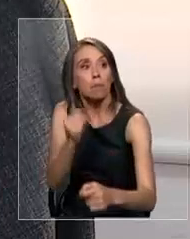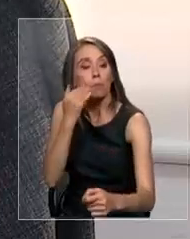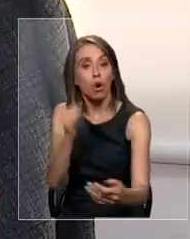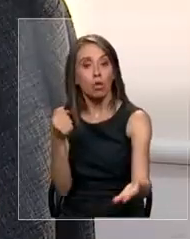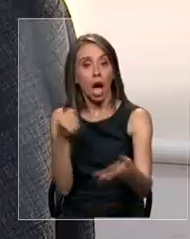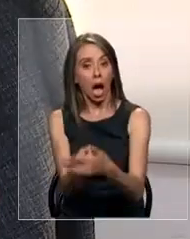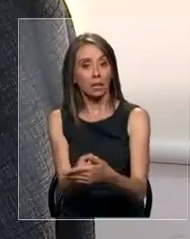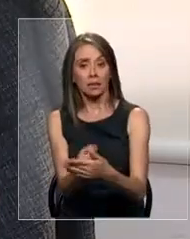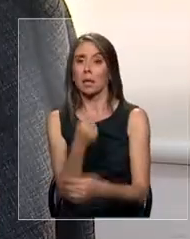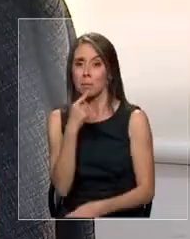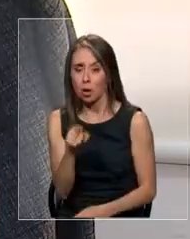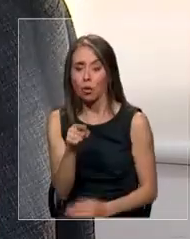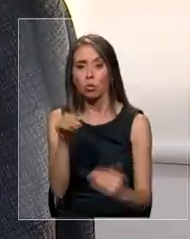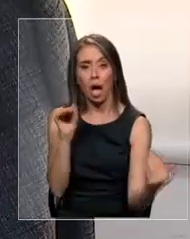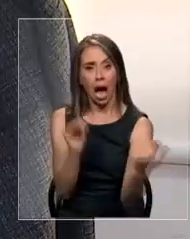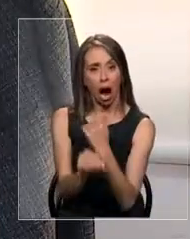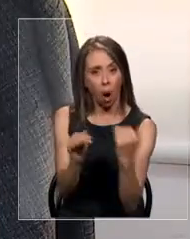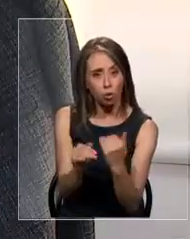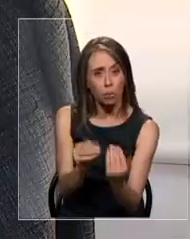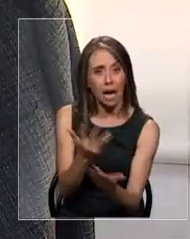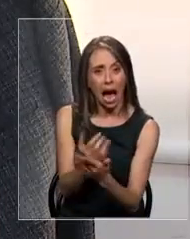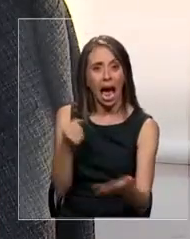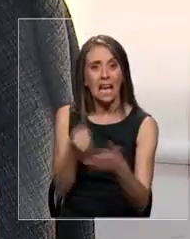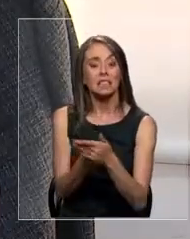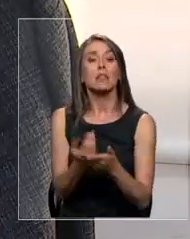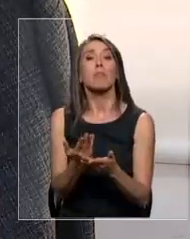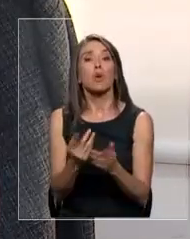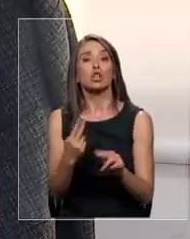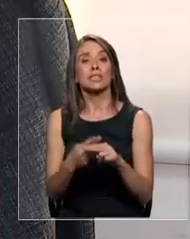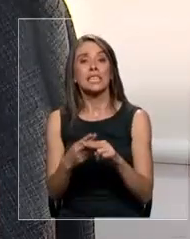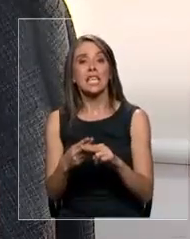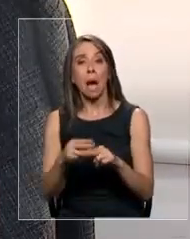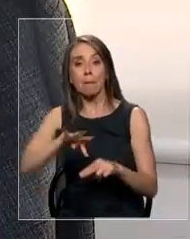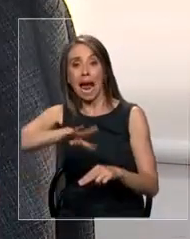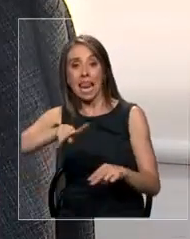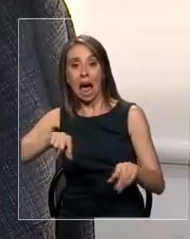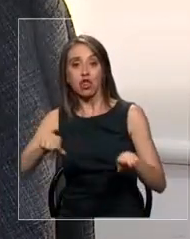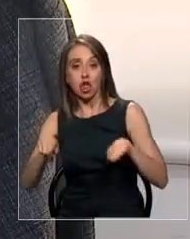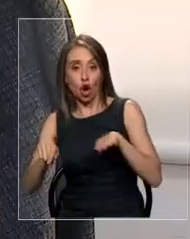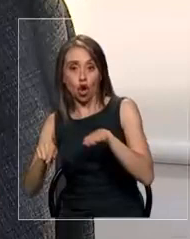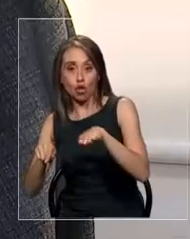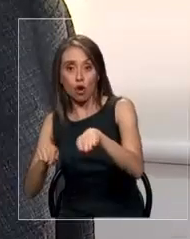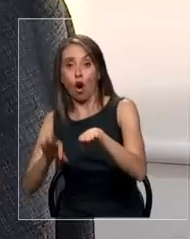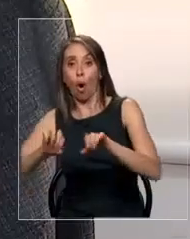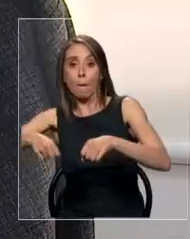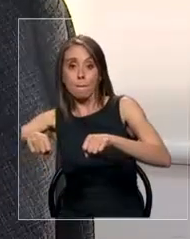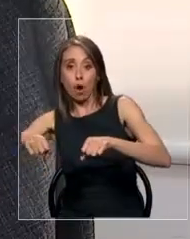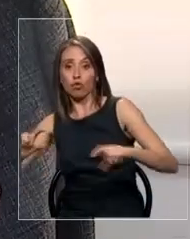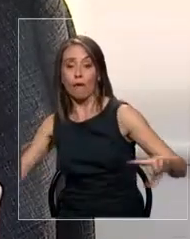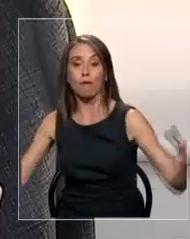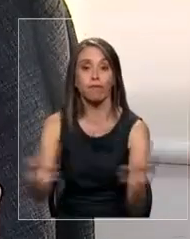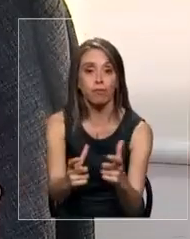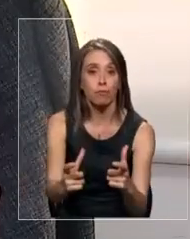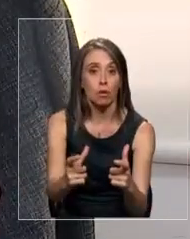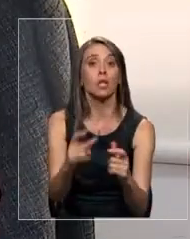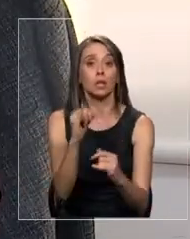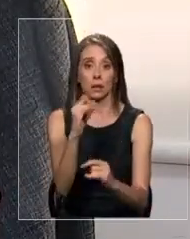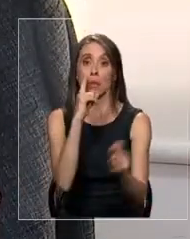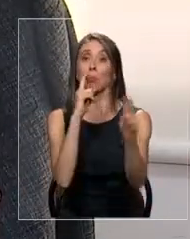¿Se ha dado que haya un accidente en la autopista a raíz de estar encerrado? Bueno, la verdad es que son bastante riesgosos. No solamente